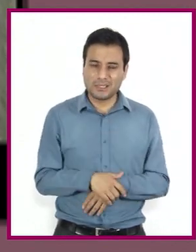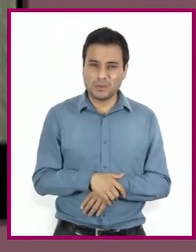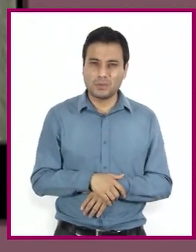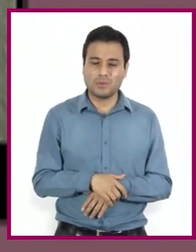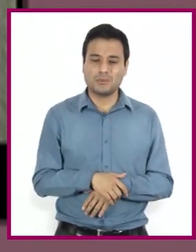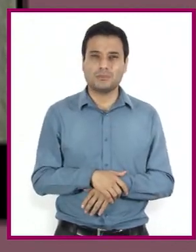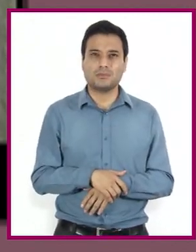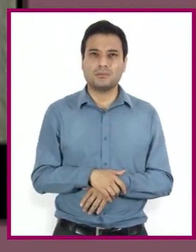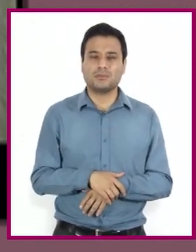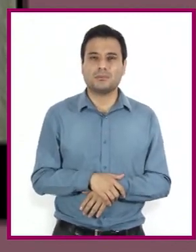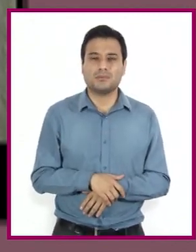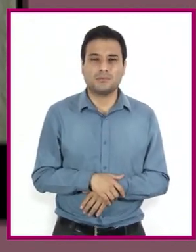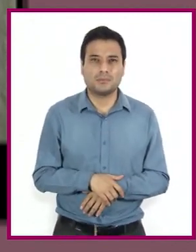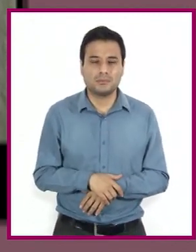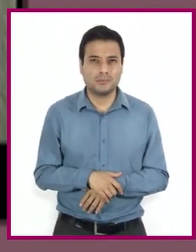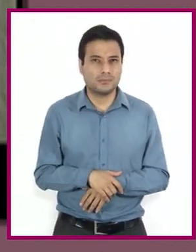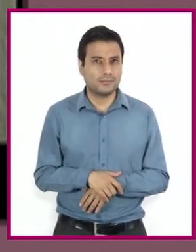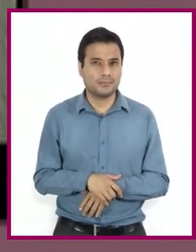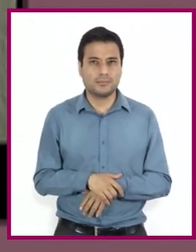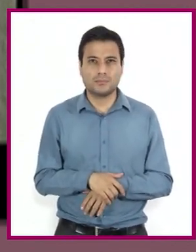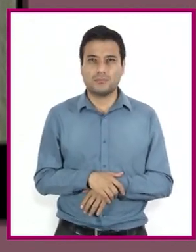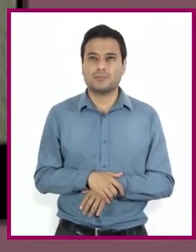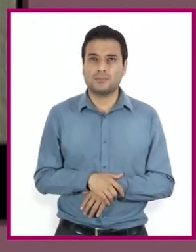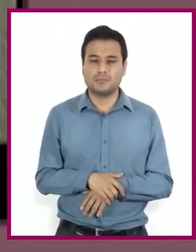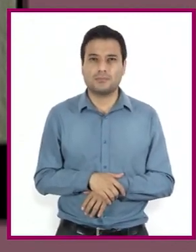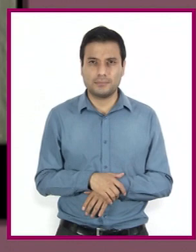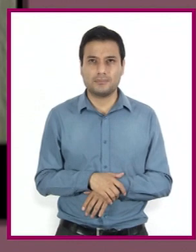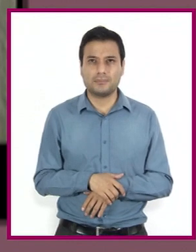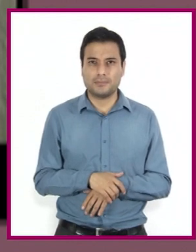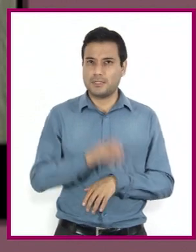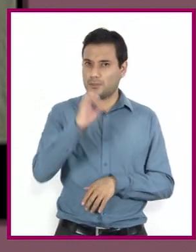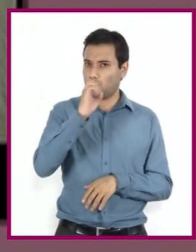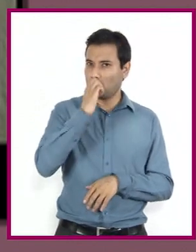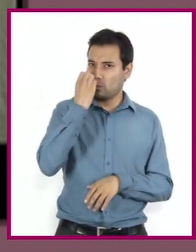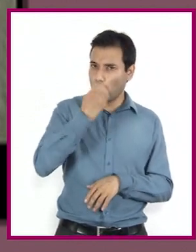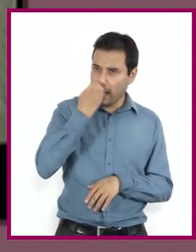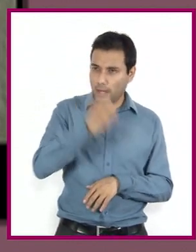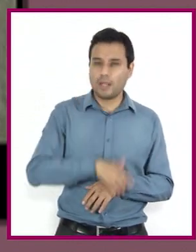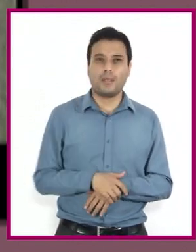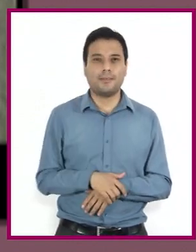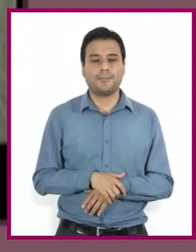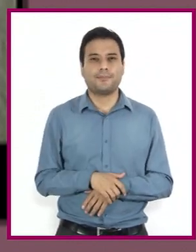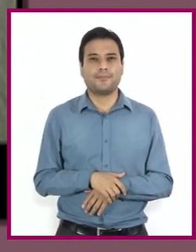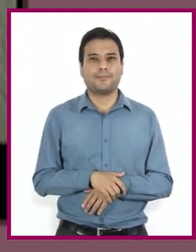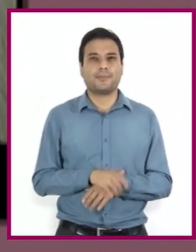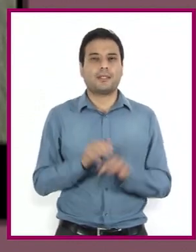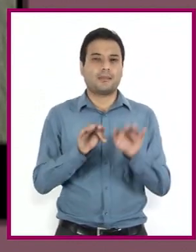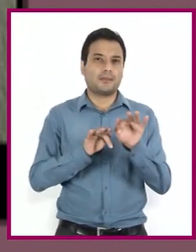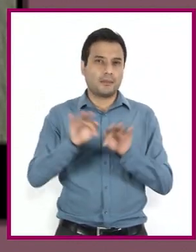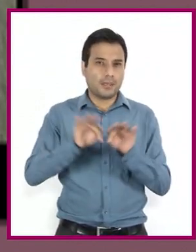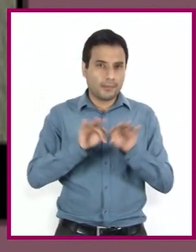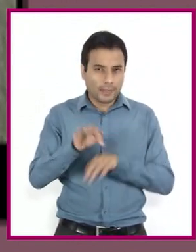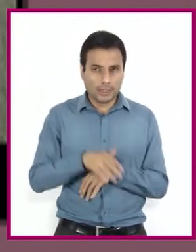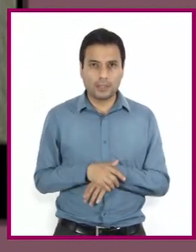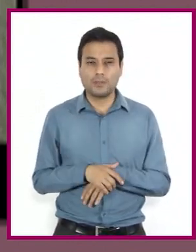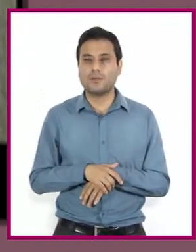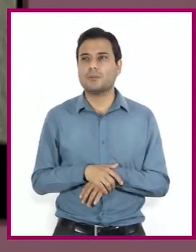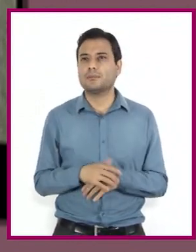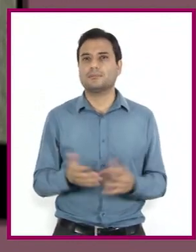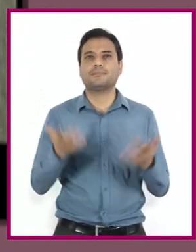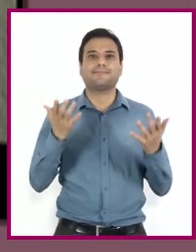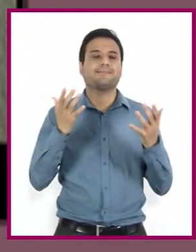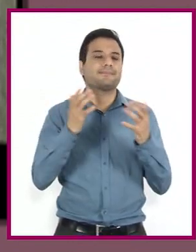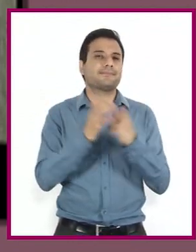logrando que esa diversidad que se encuentra en las escuelas, que se encuentra en los centros de trabajo, que se encuentra incluso en